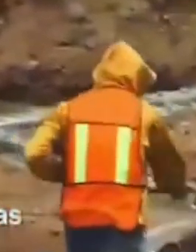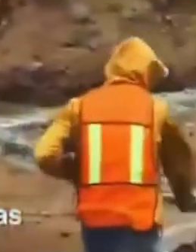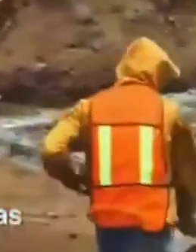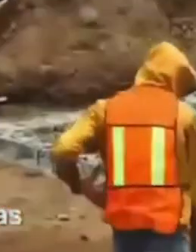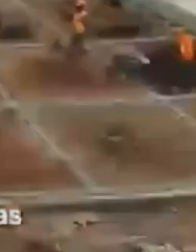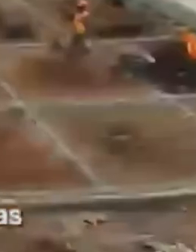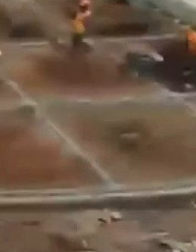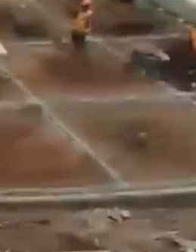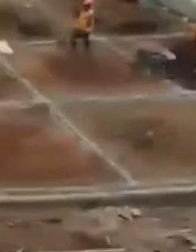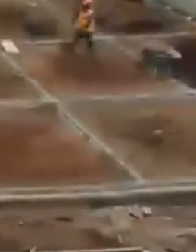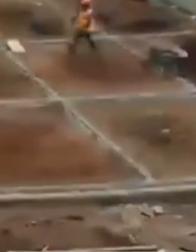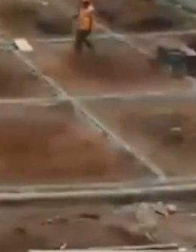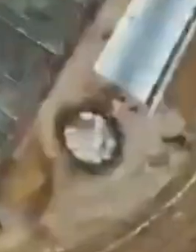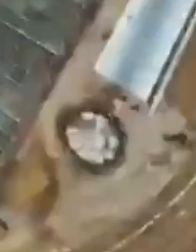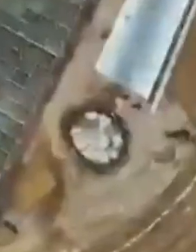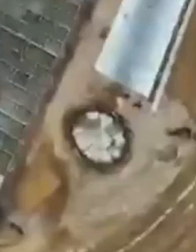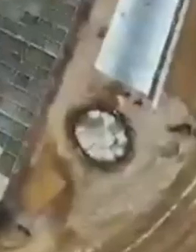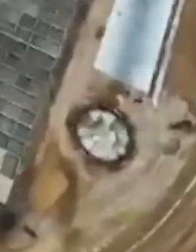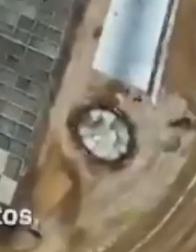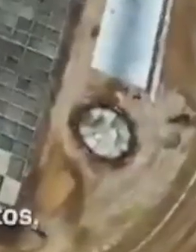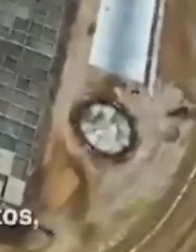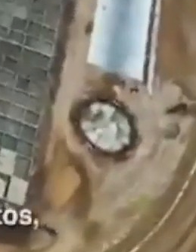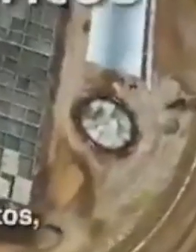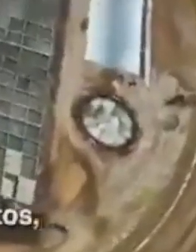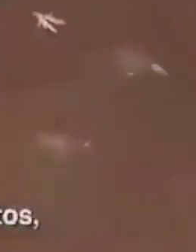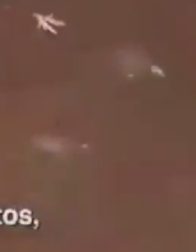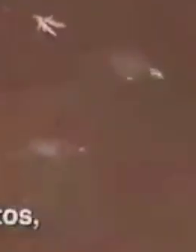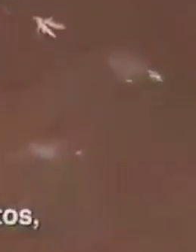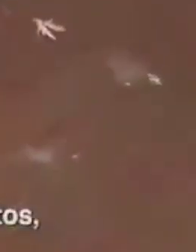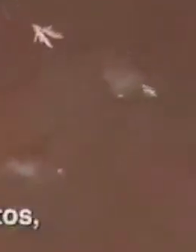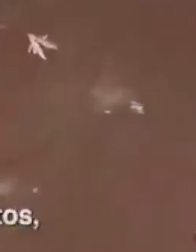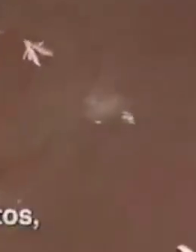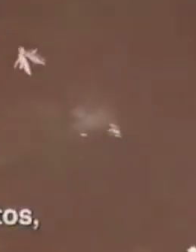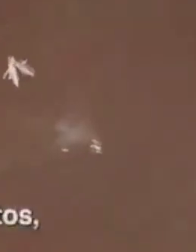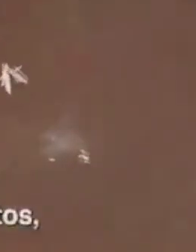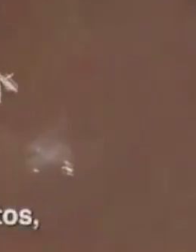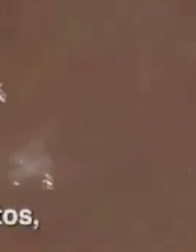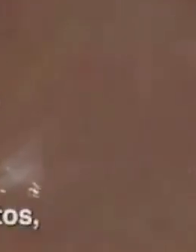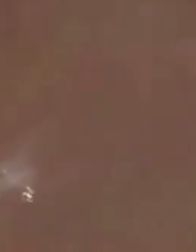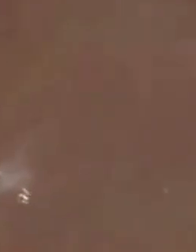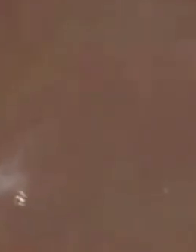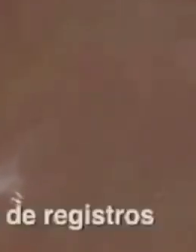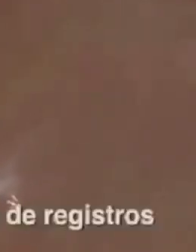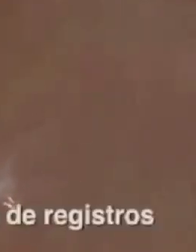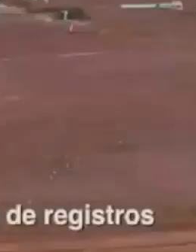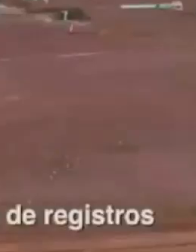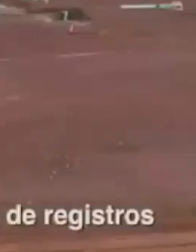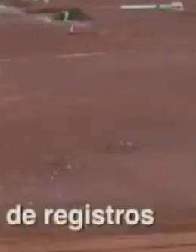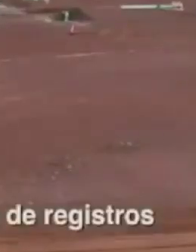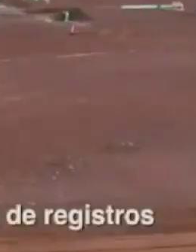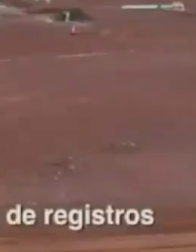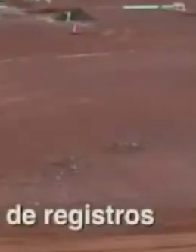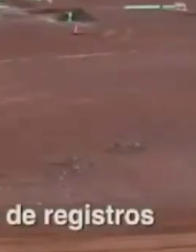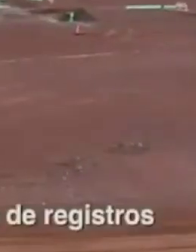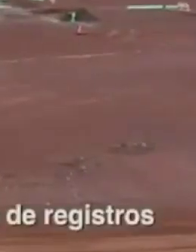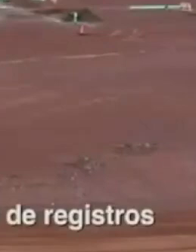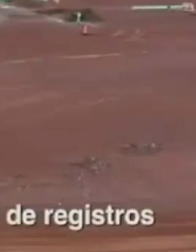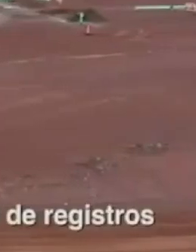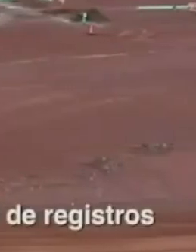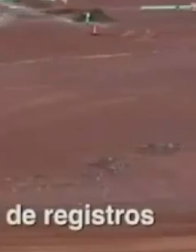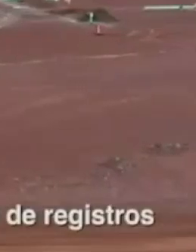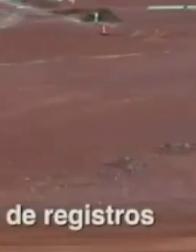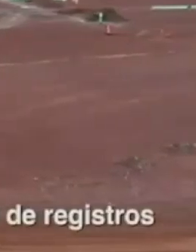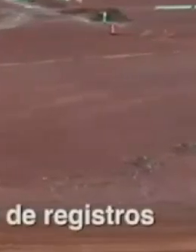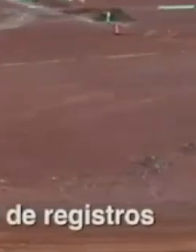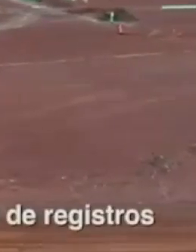de cimientos de gradas en distintas canchas del parque y de la cimentación en 4 de los 6 estacionamientos. Adicionalmente, se mantienen los